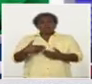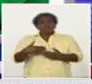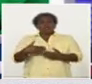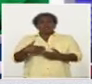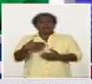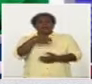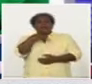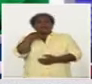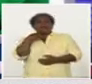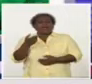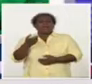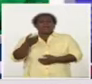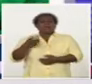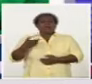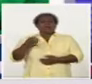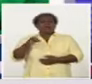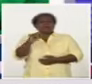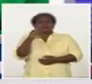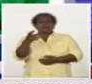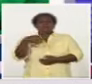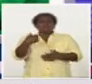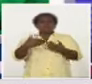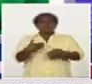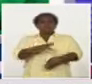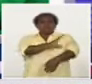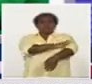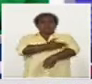grado de hipertensión arterial.